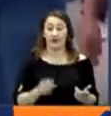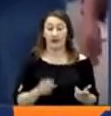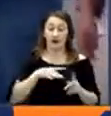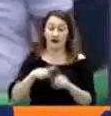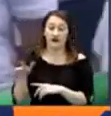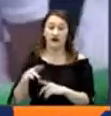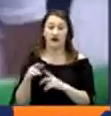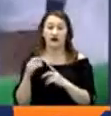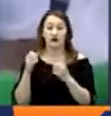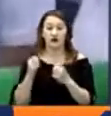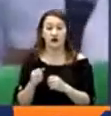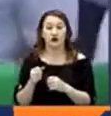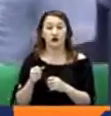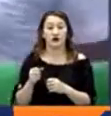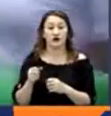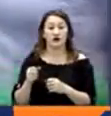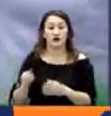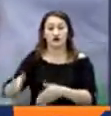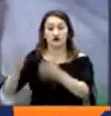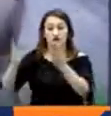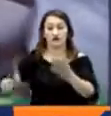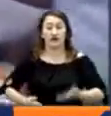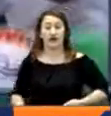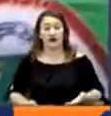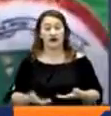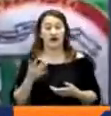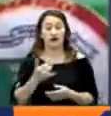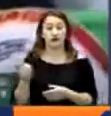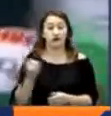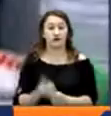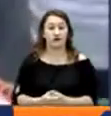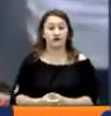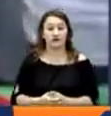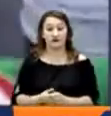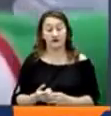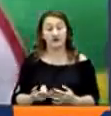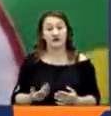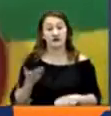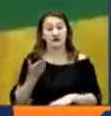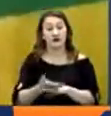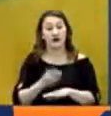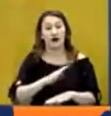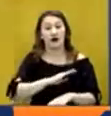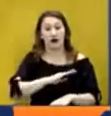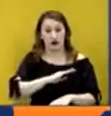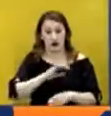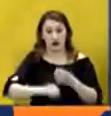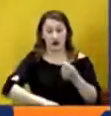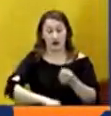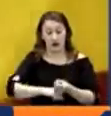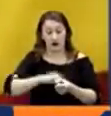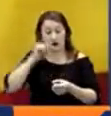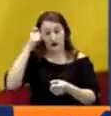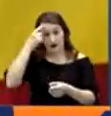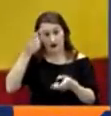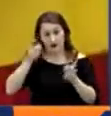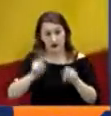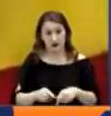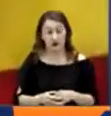afectaciones en los establecimientos comerciales de la zona. La iniciativa fue apoyada por la alcaldía, por la gobernación y por las